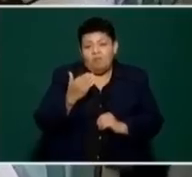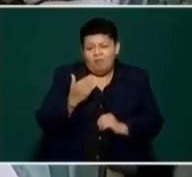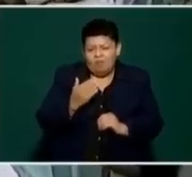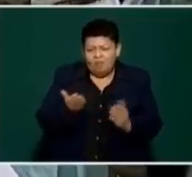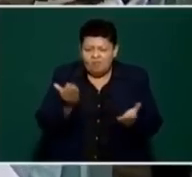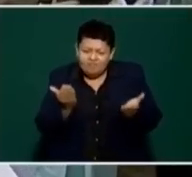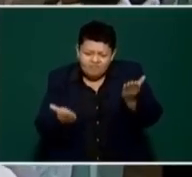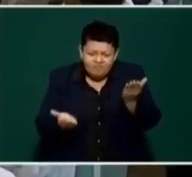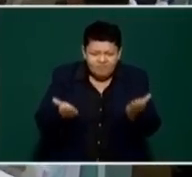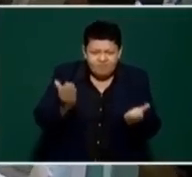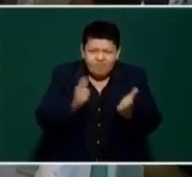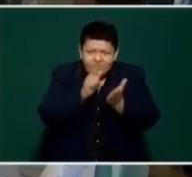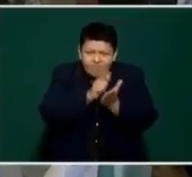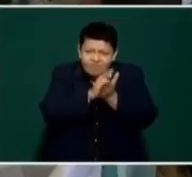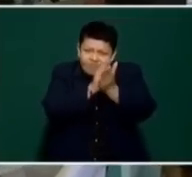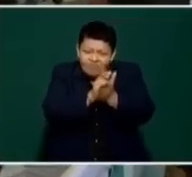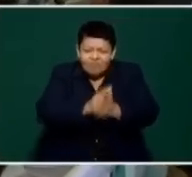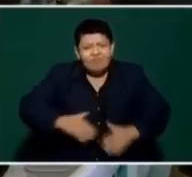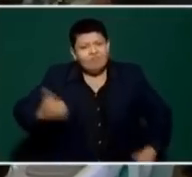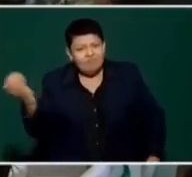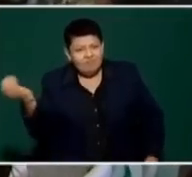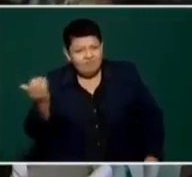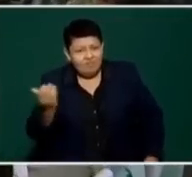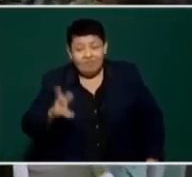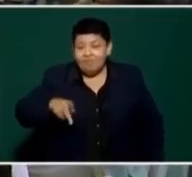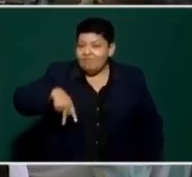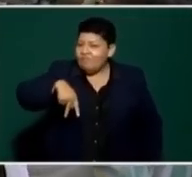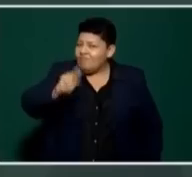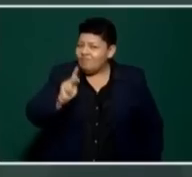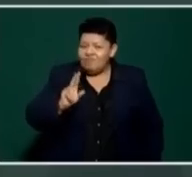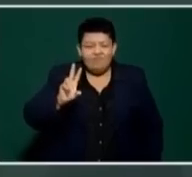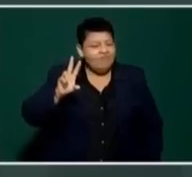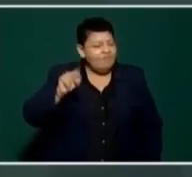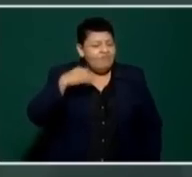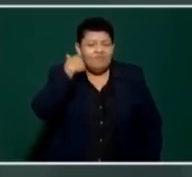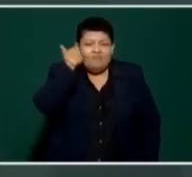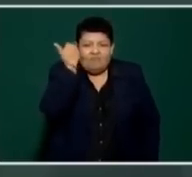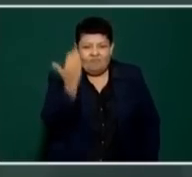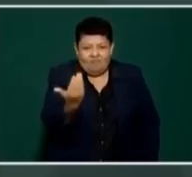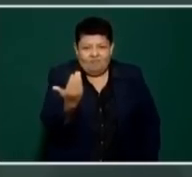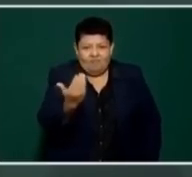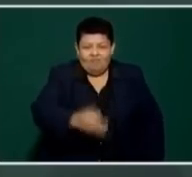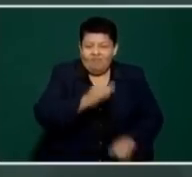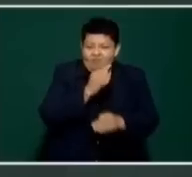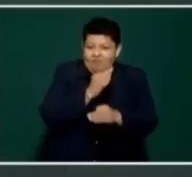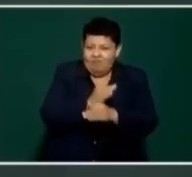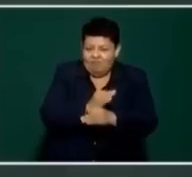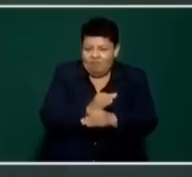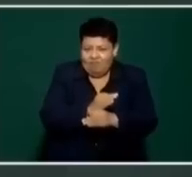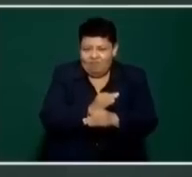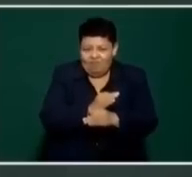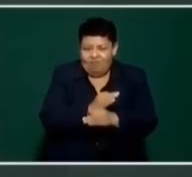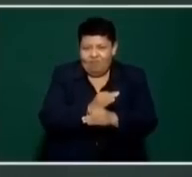legales, se harían. Pero no queremos ahora,